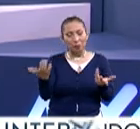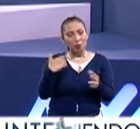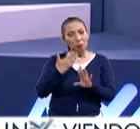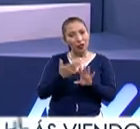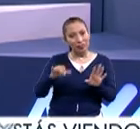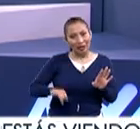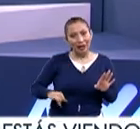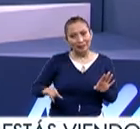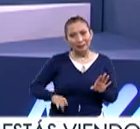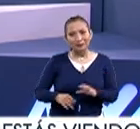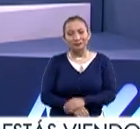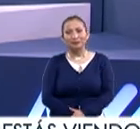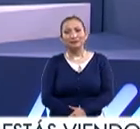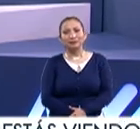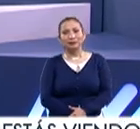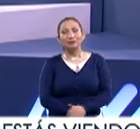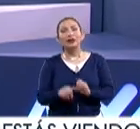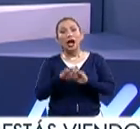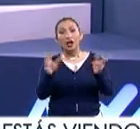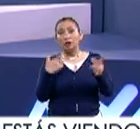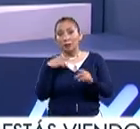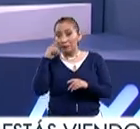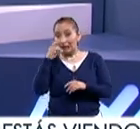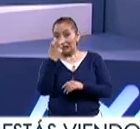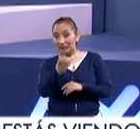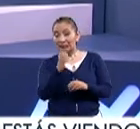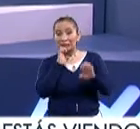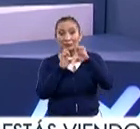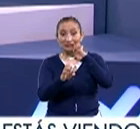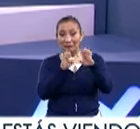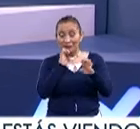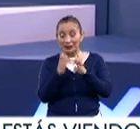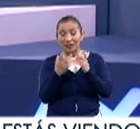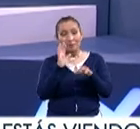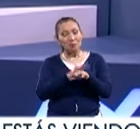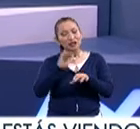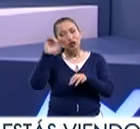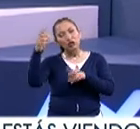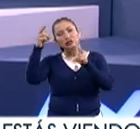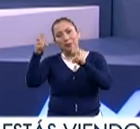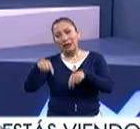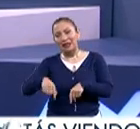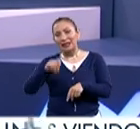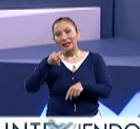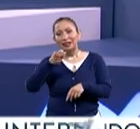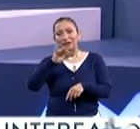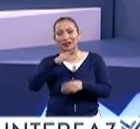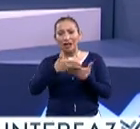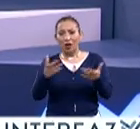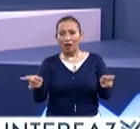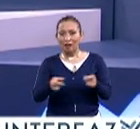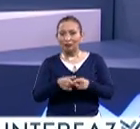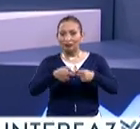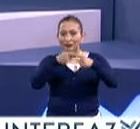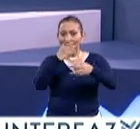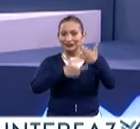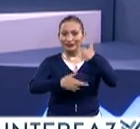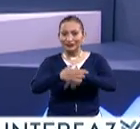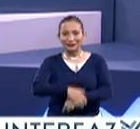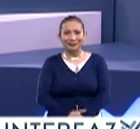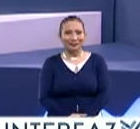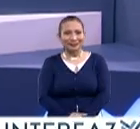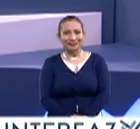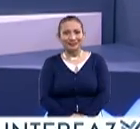a estar muy interesado en escuchar. Así es, no se pierdan esta interesante charla y muchos otros temas aquí en Interfaz. Vamos a hacer una breve pausa y